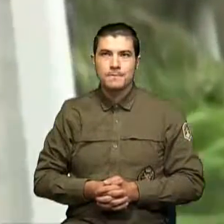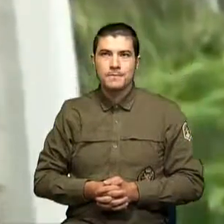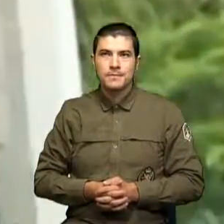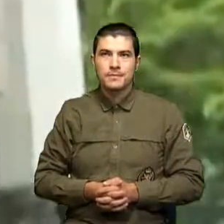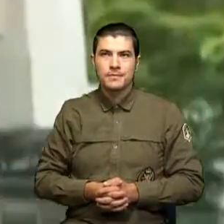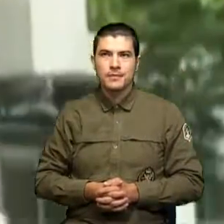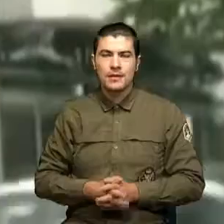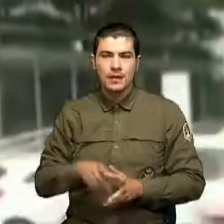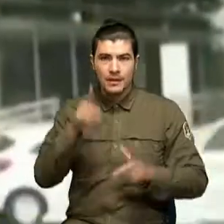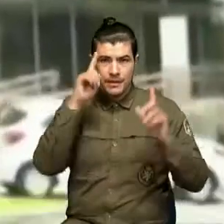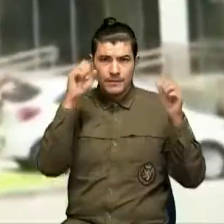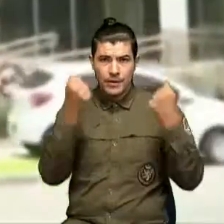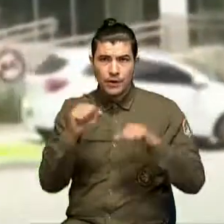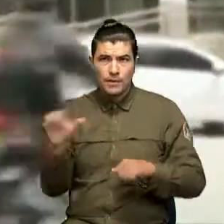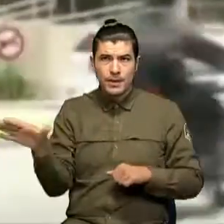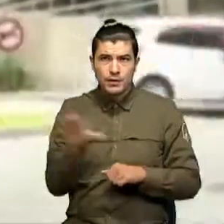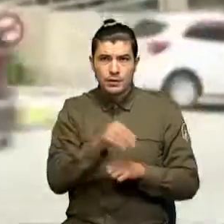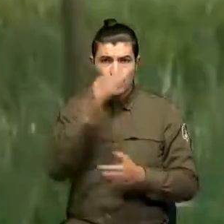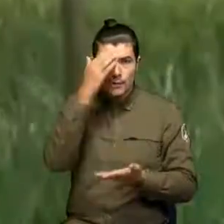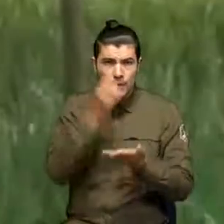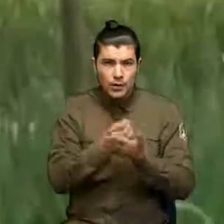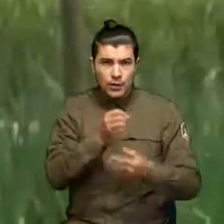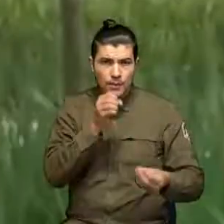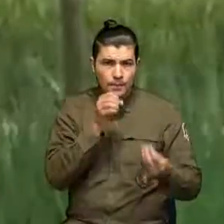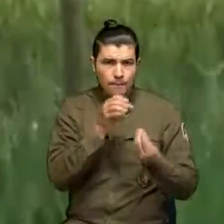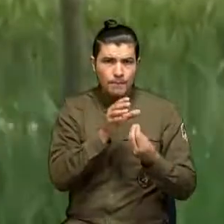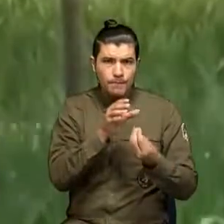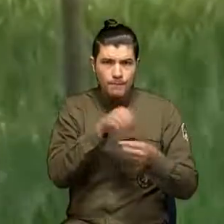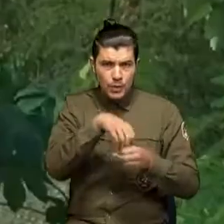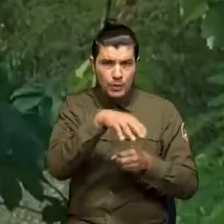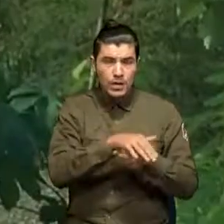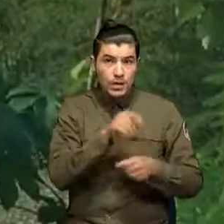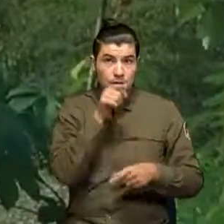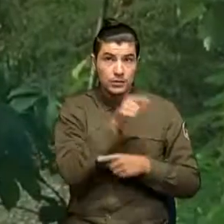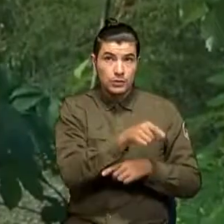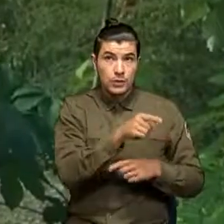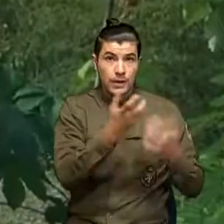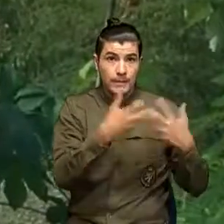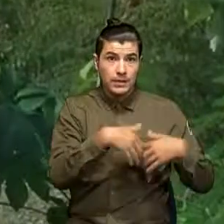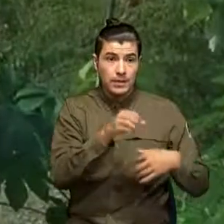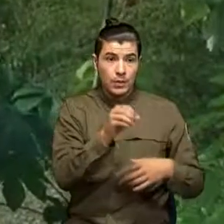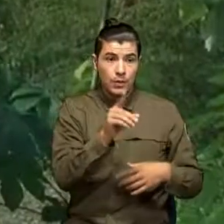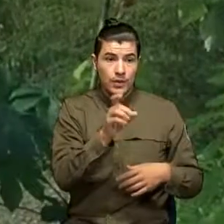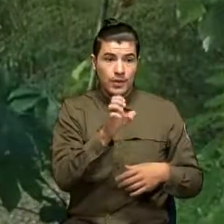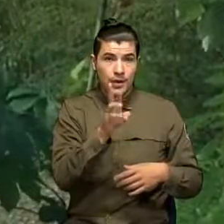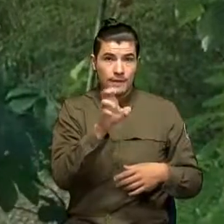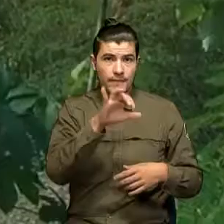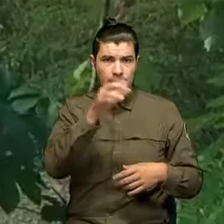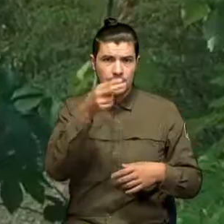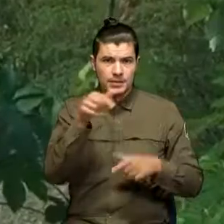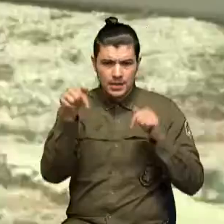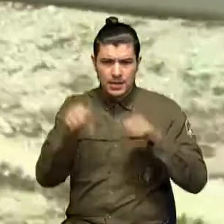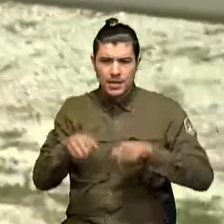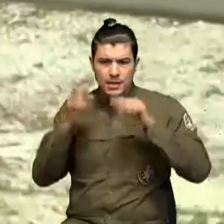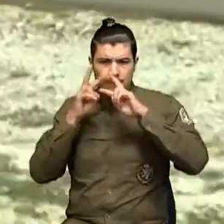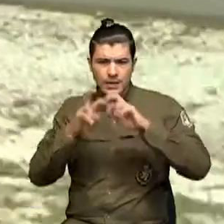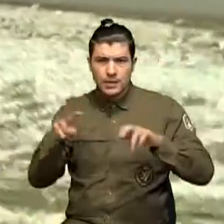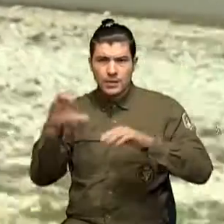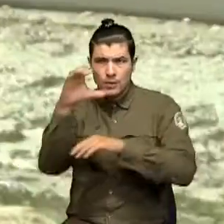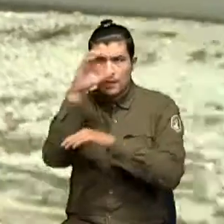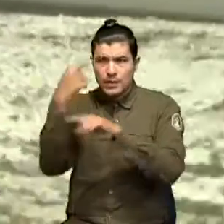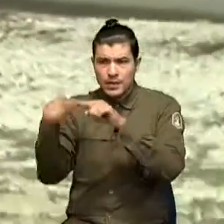Gran conmoción ha generado la opinión pública la demanda al Estado que interpuso la multinacional Obredex, investigada en Colombia y en varios